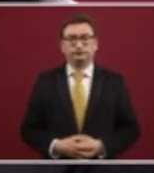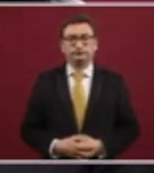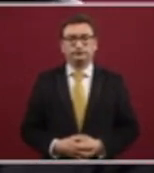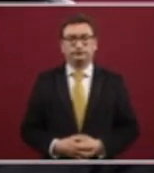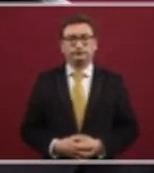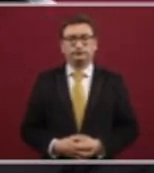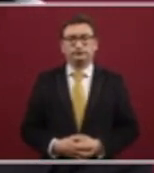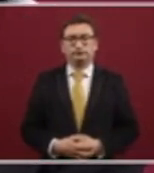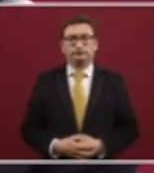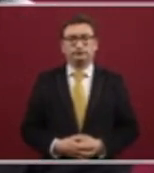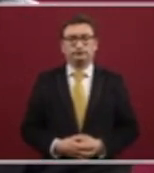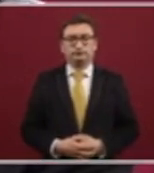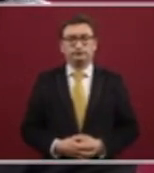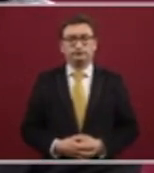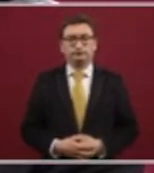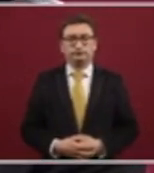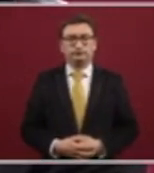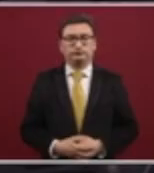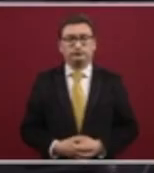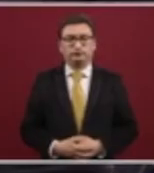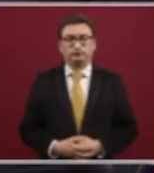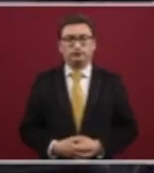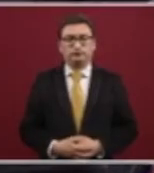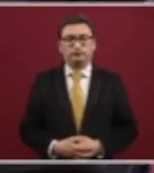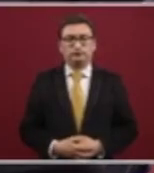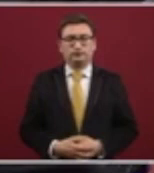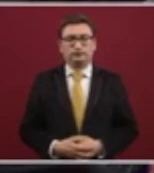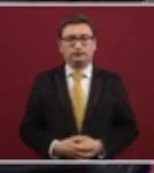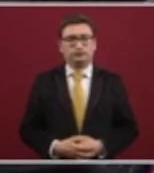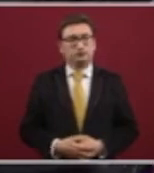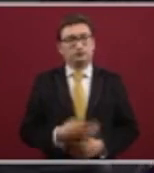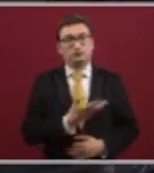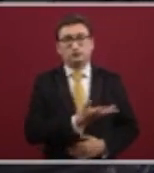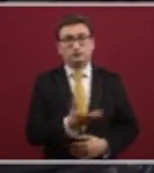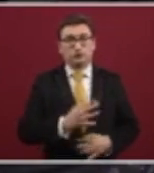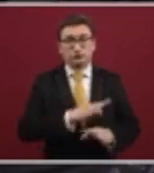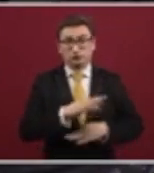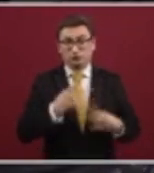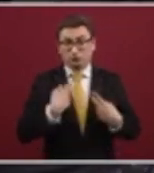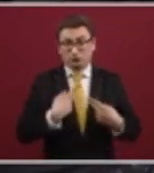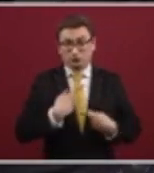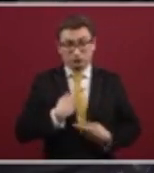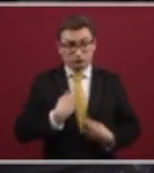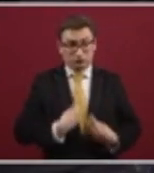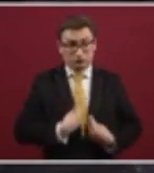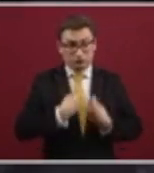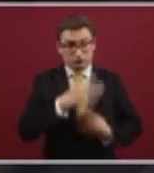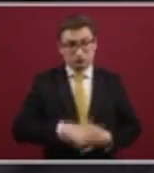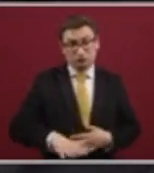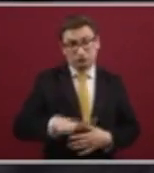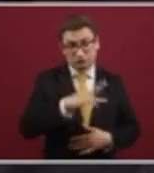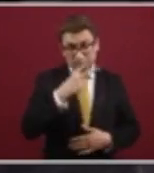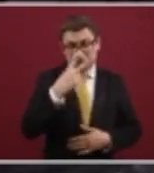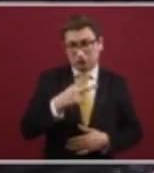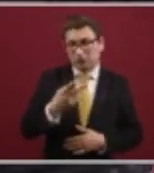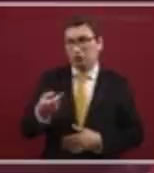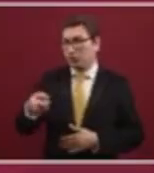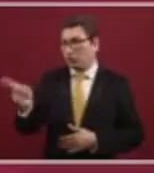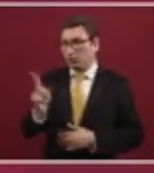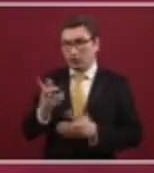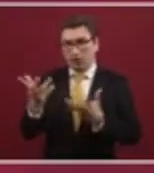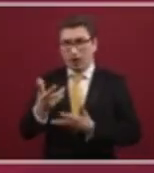explicaciones, hay que darles explicaciones a los ciudadanos. rendir cuentas a